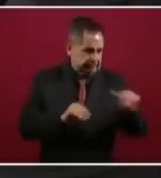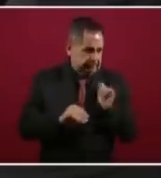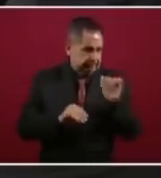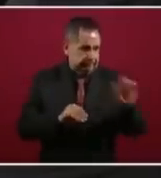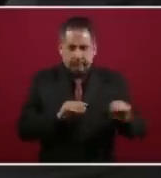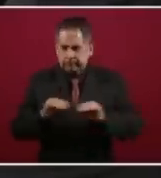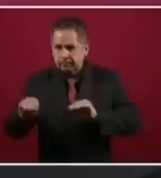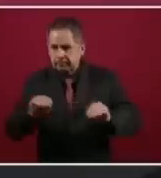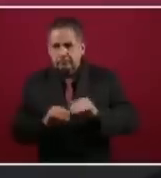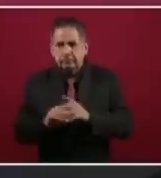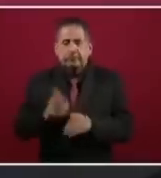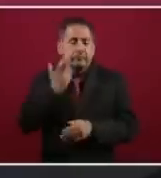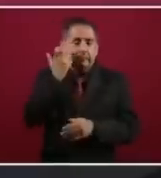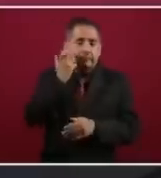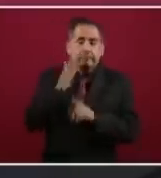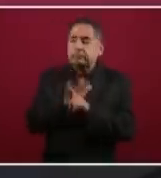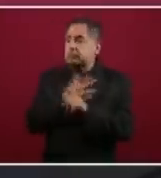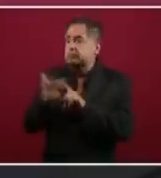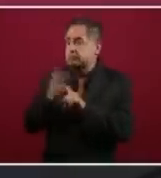el trepador.